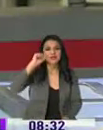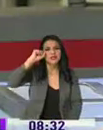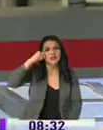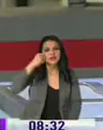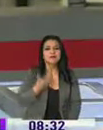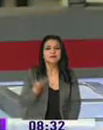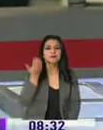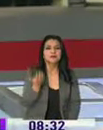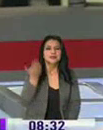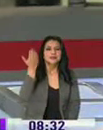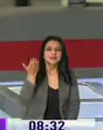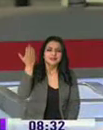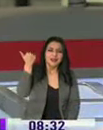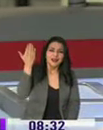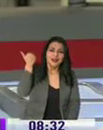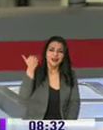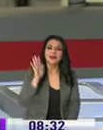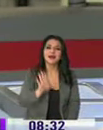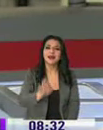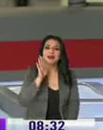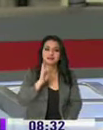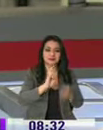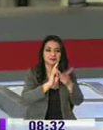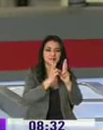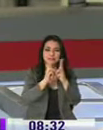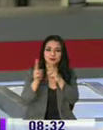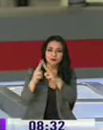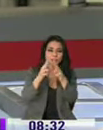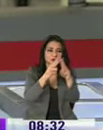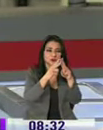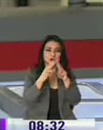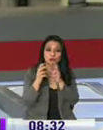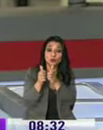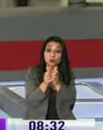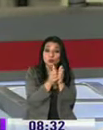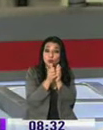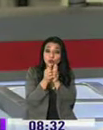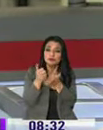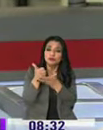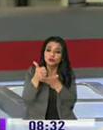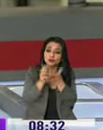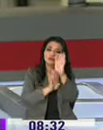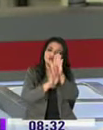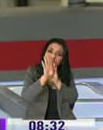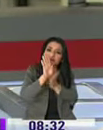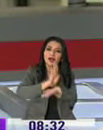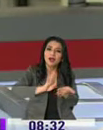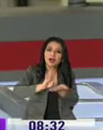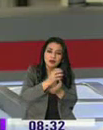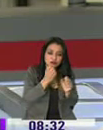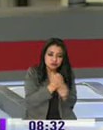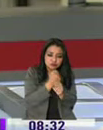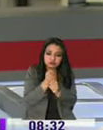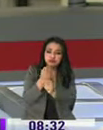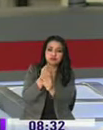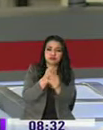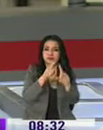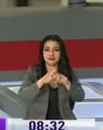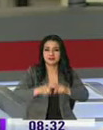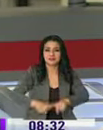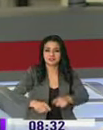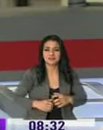cómo en antaño se conocían vecinos y vecinas y juntos pues ayudaban al crecimiento de diferentes sectores,